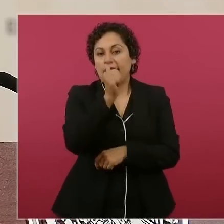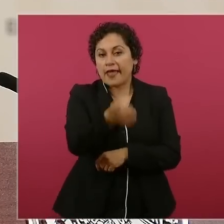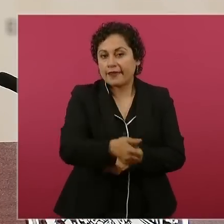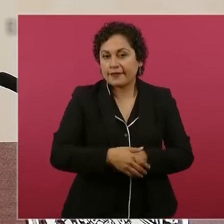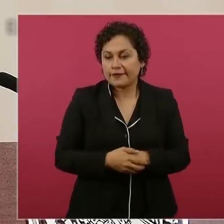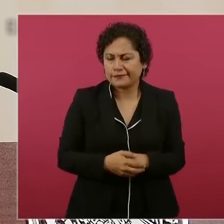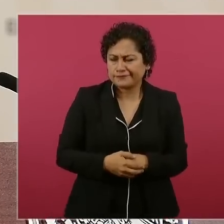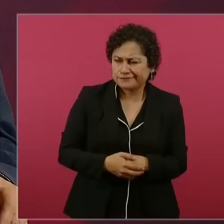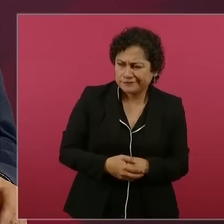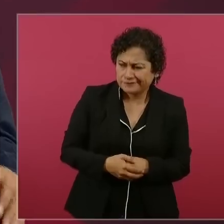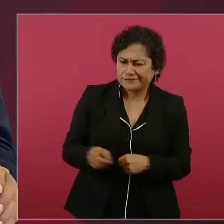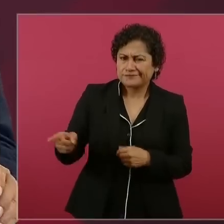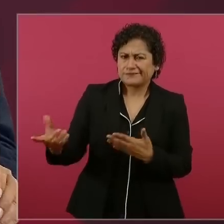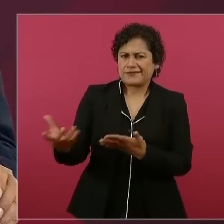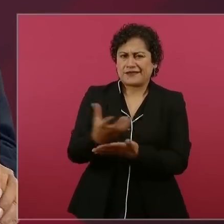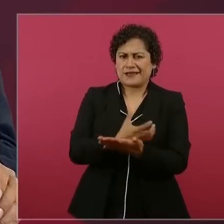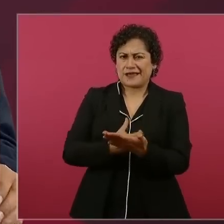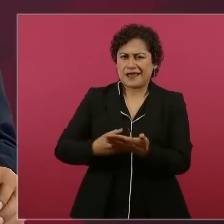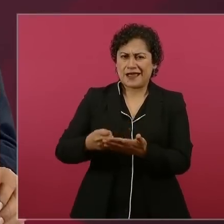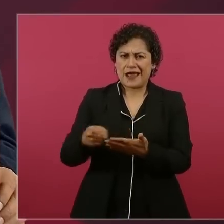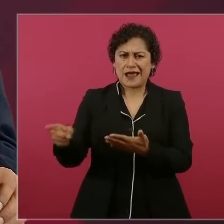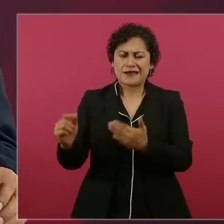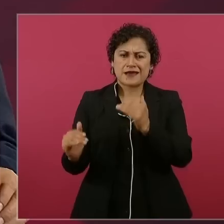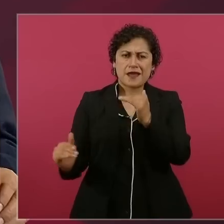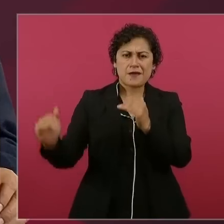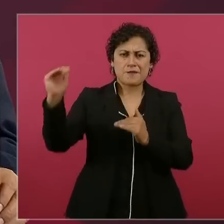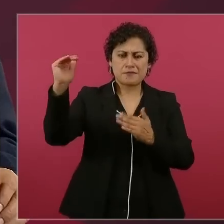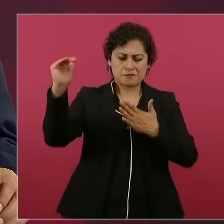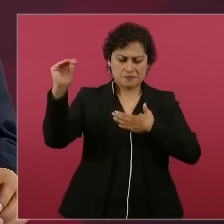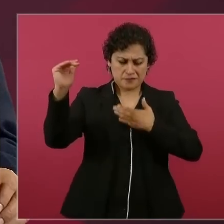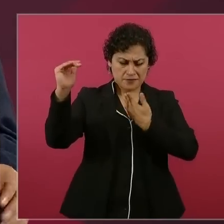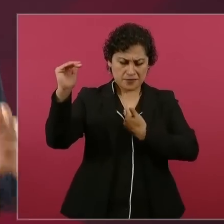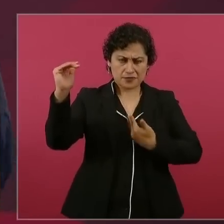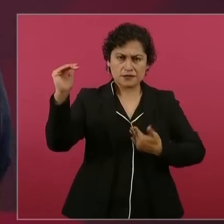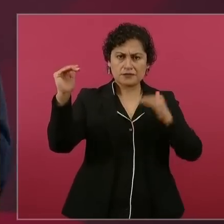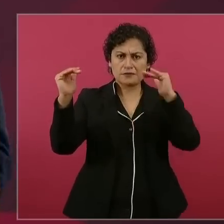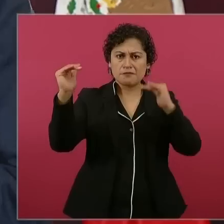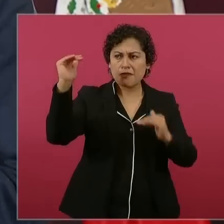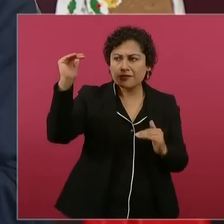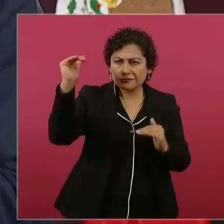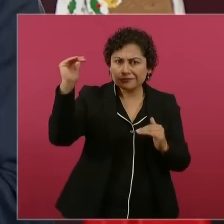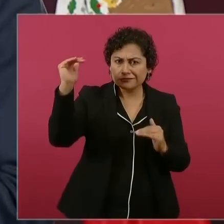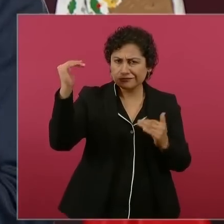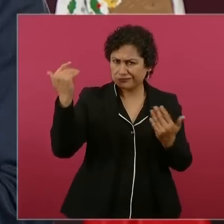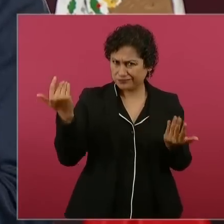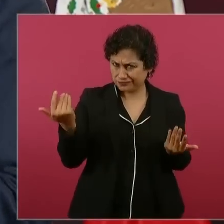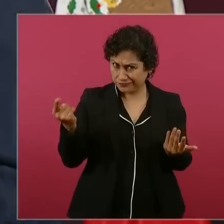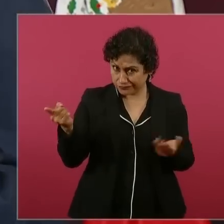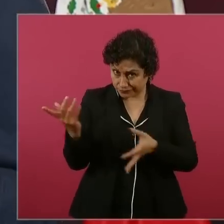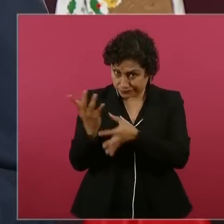ganando 4 veces más que el presidente. Ahora que expliquen